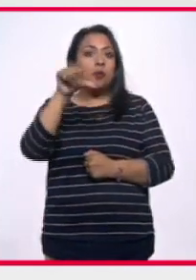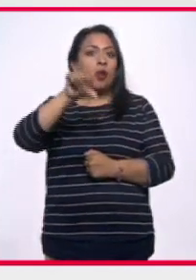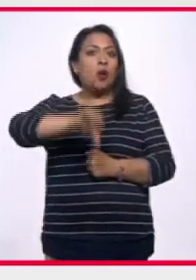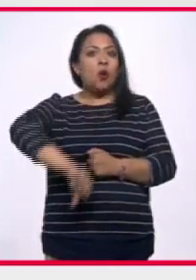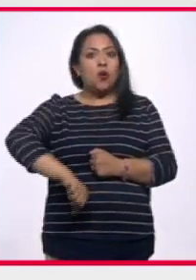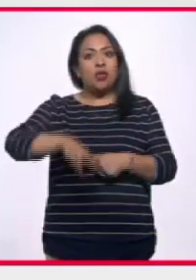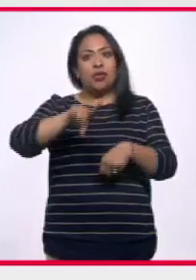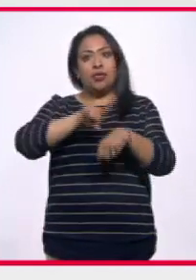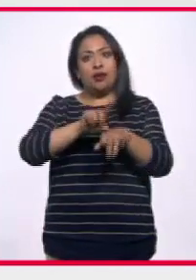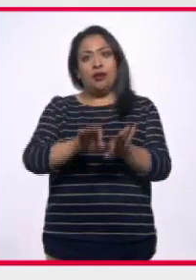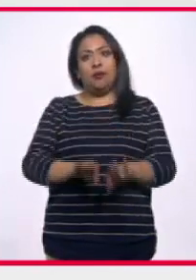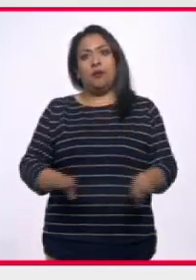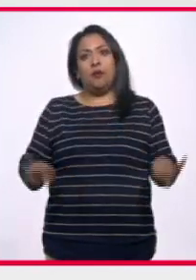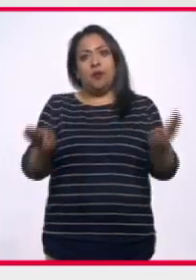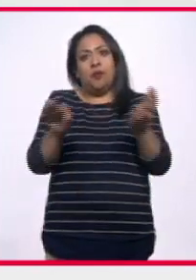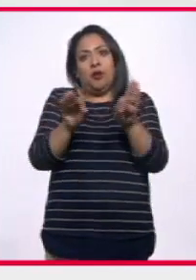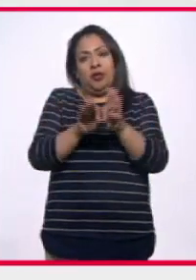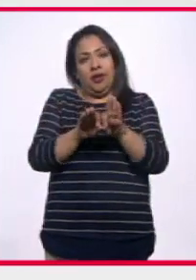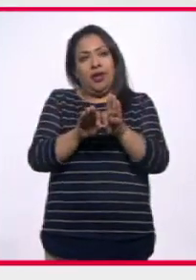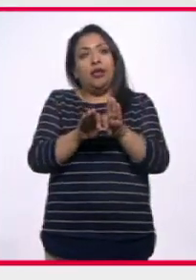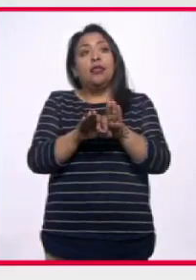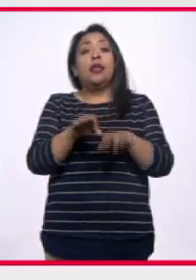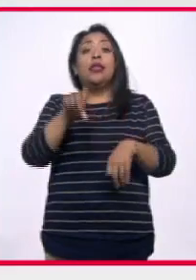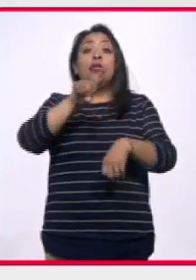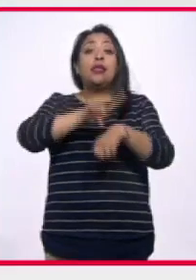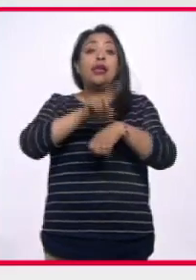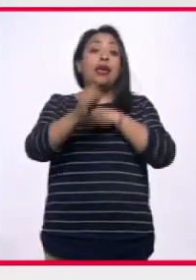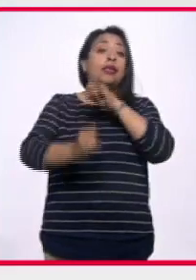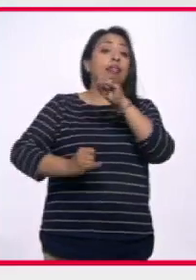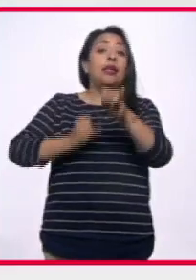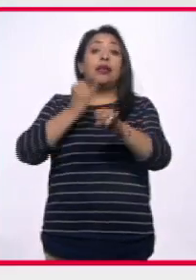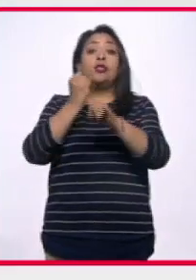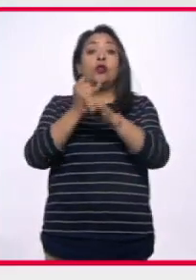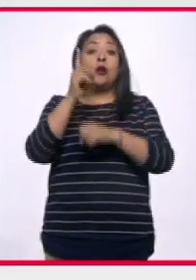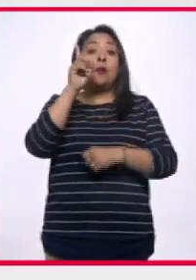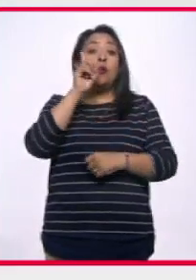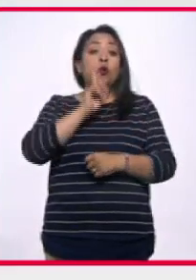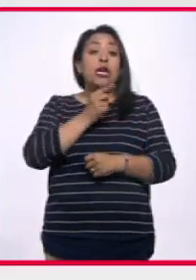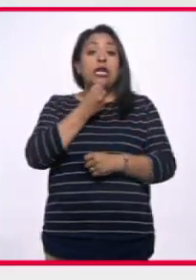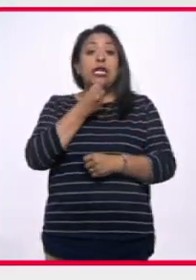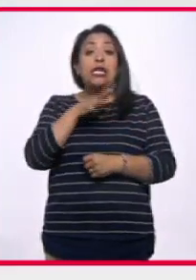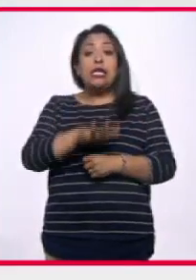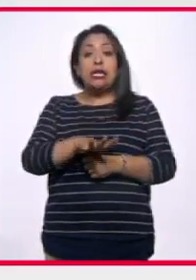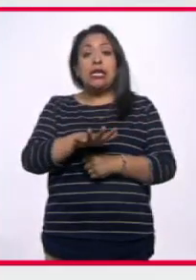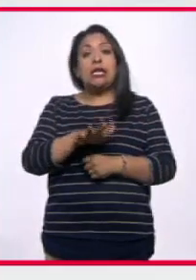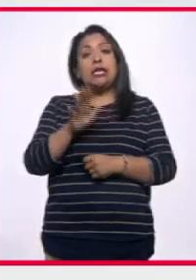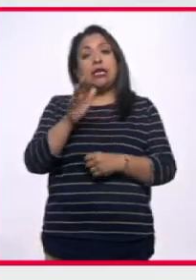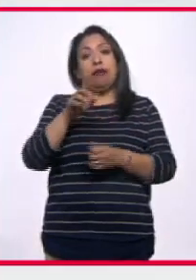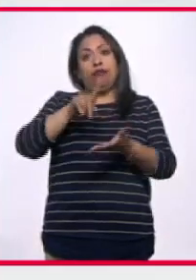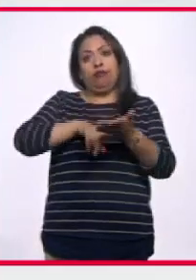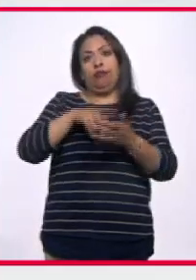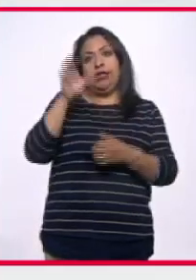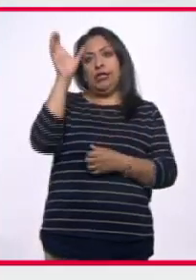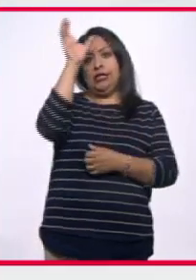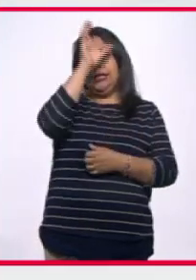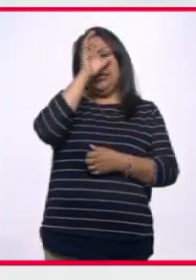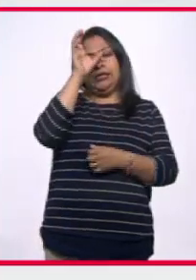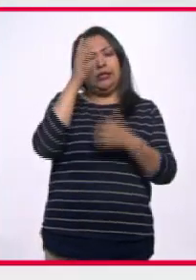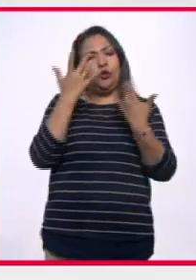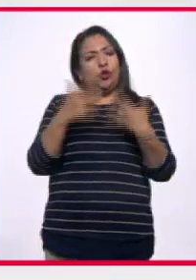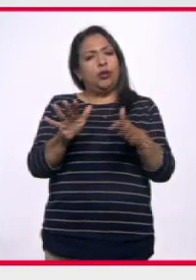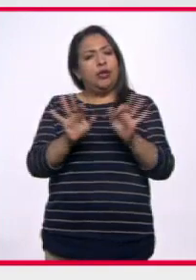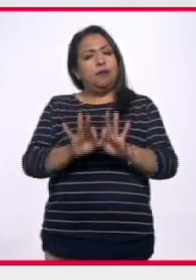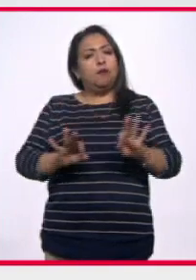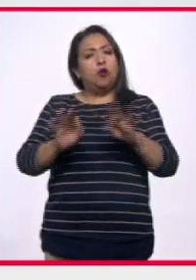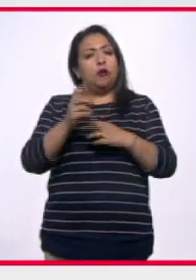hoy hoy es un día importante rafael buen man singh el día internacional de la mujer y la niña en la ciencia es fundamental